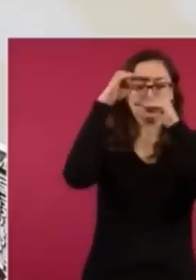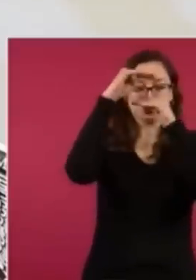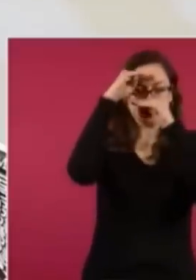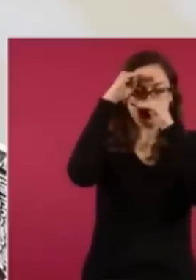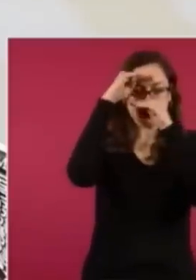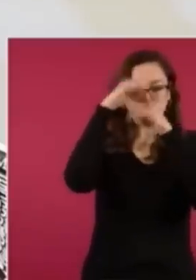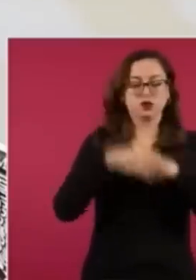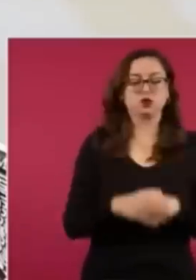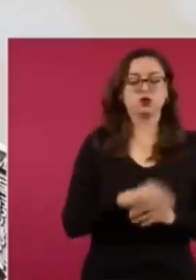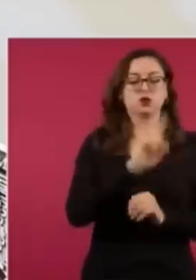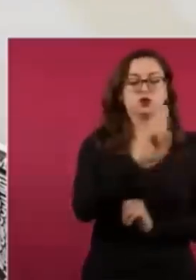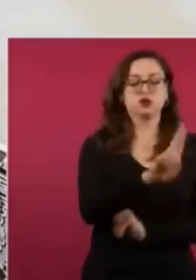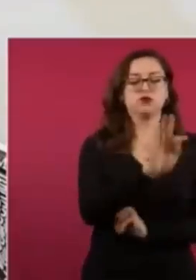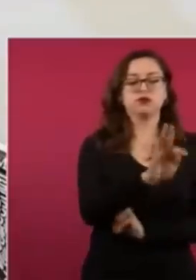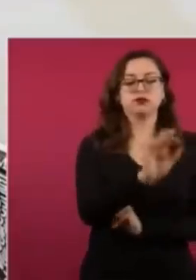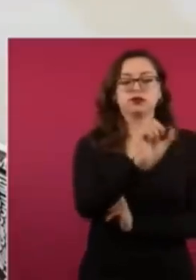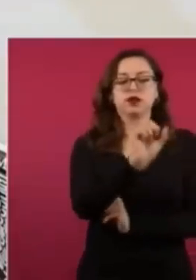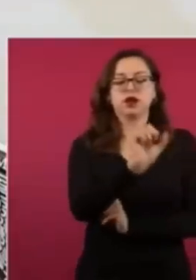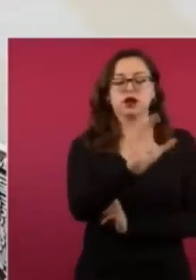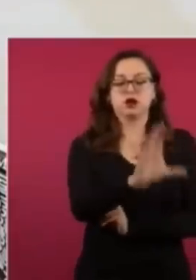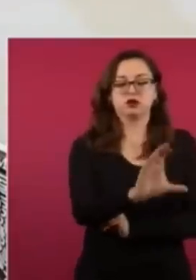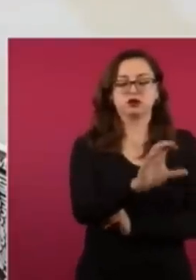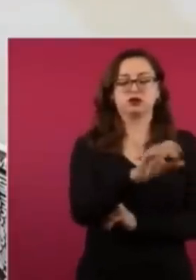ya no es va por México